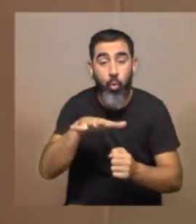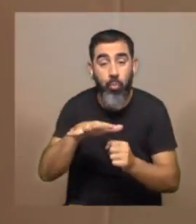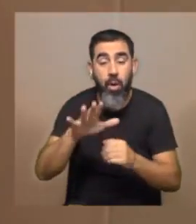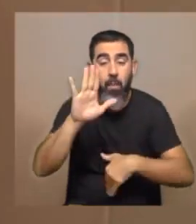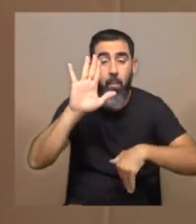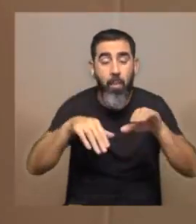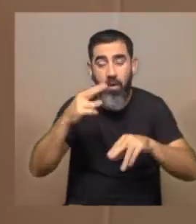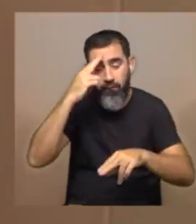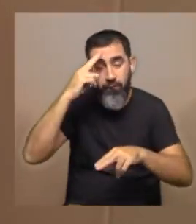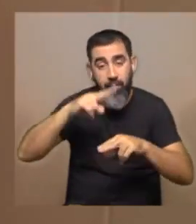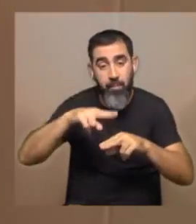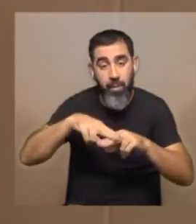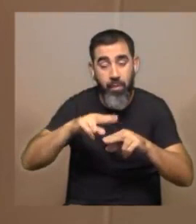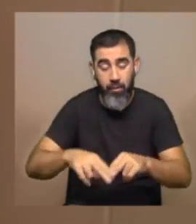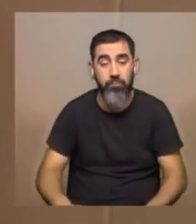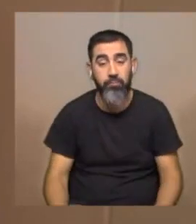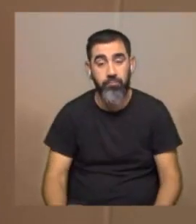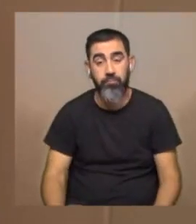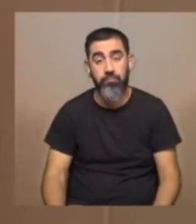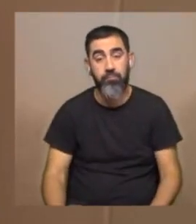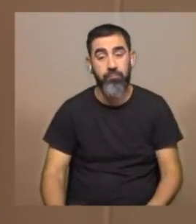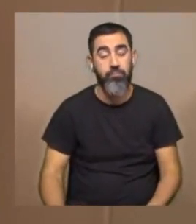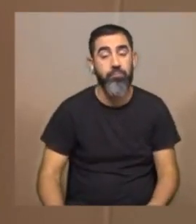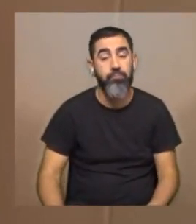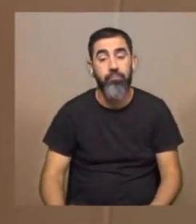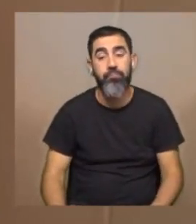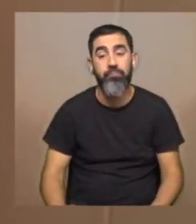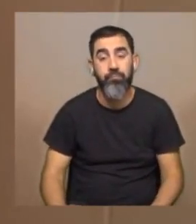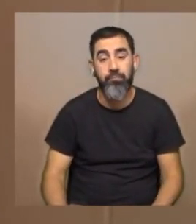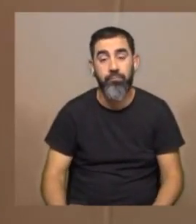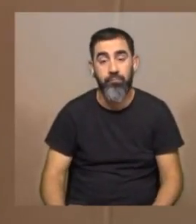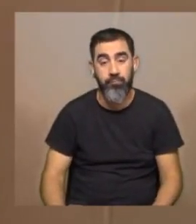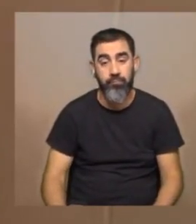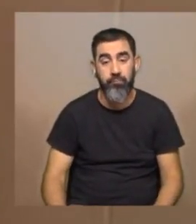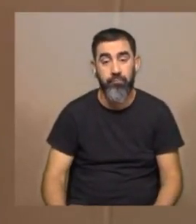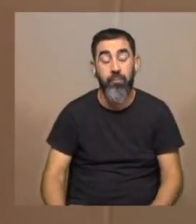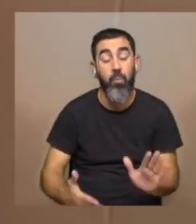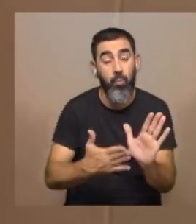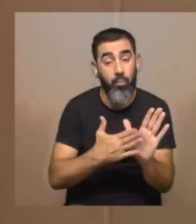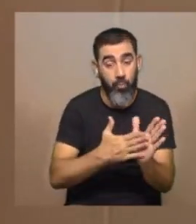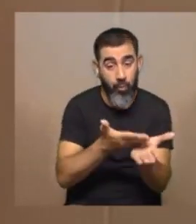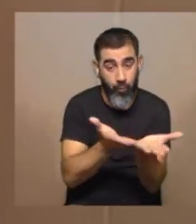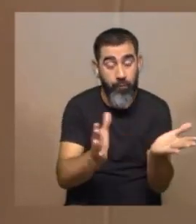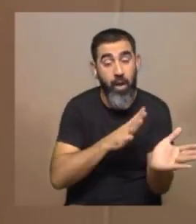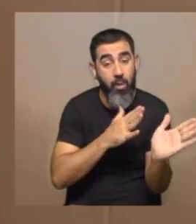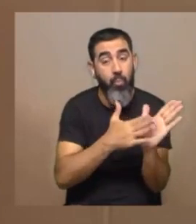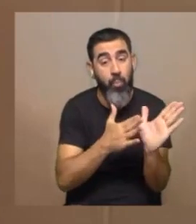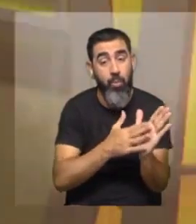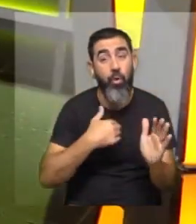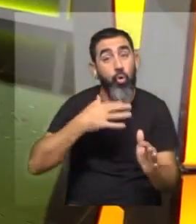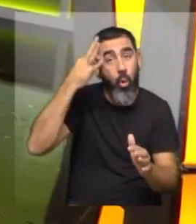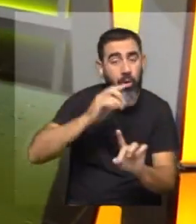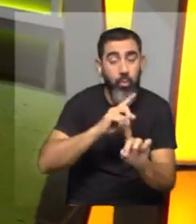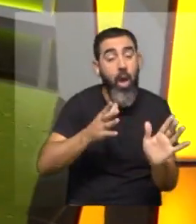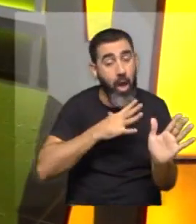mayor grado de enfermedad. Pero a eso voy cuando tú decías, basado en evidencia. Tenemos evidencia, no es lo que me parece, es